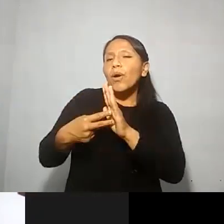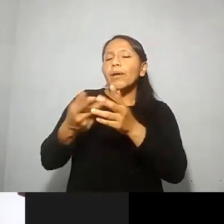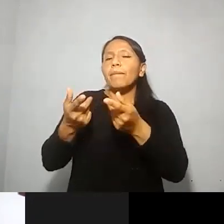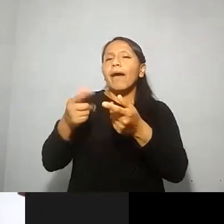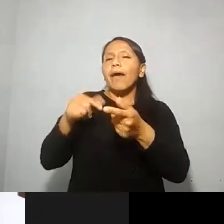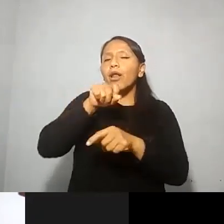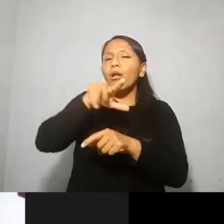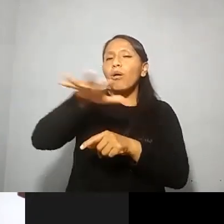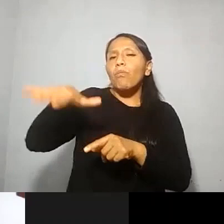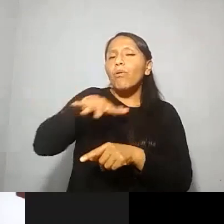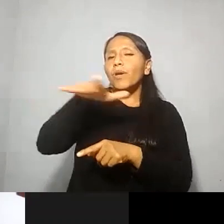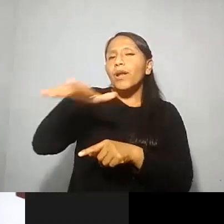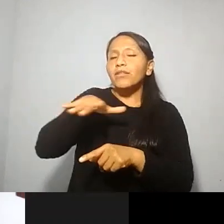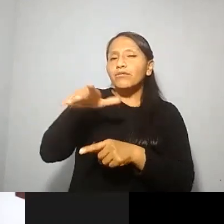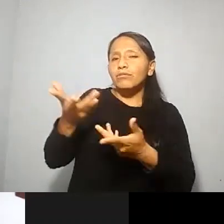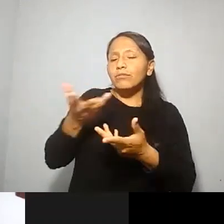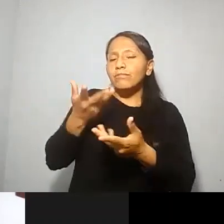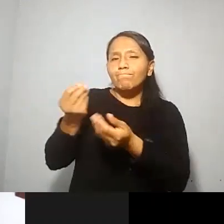dicho estado.